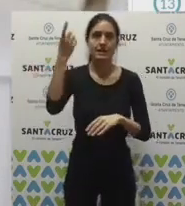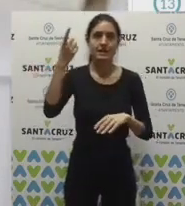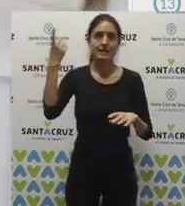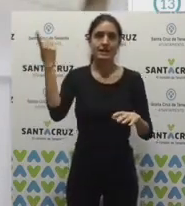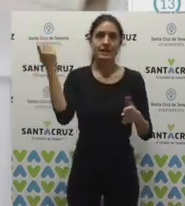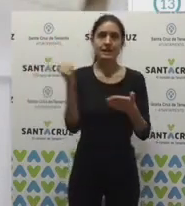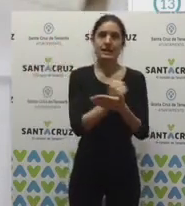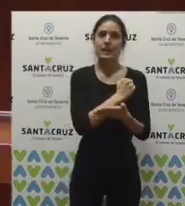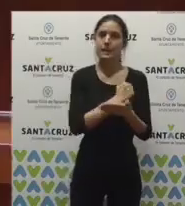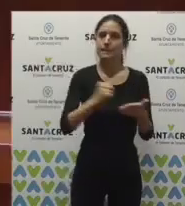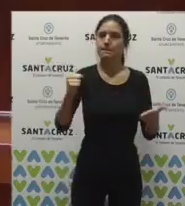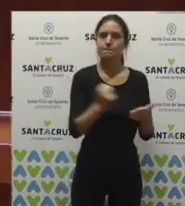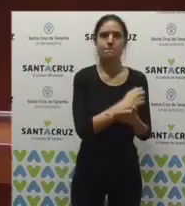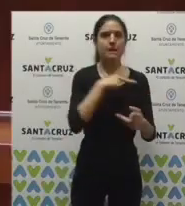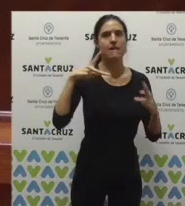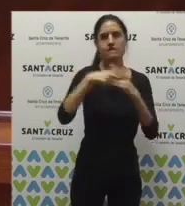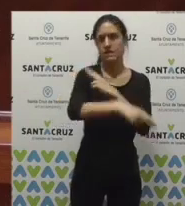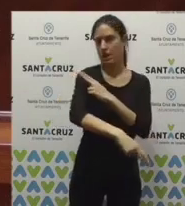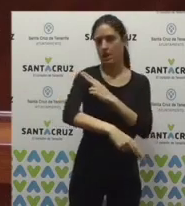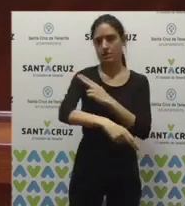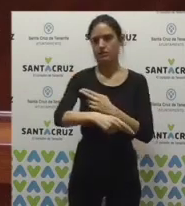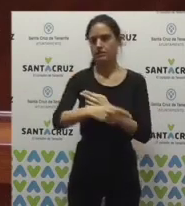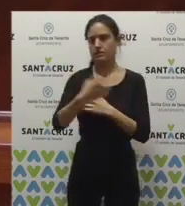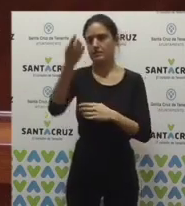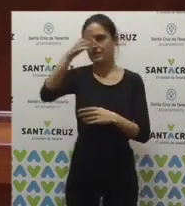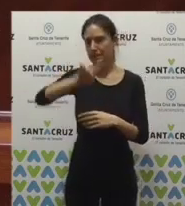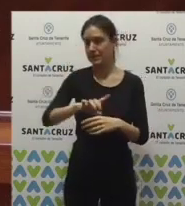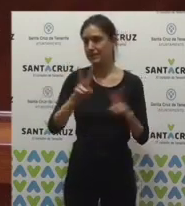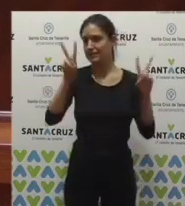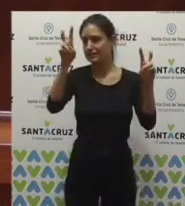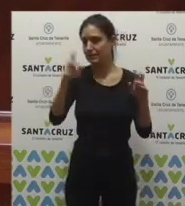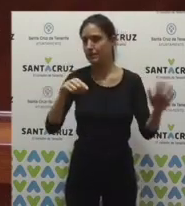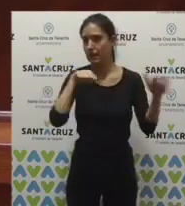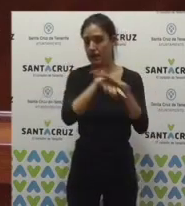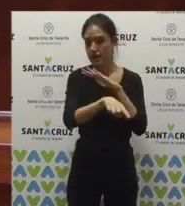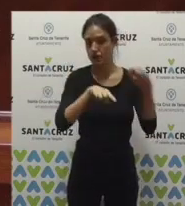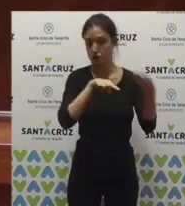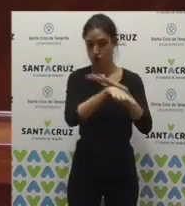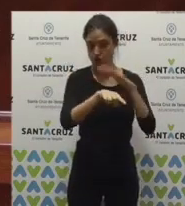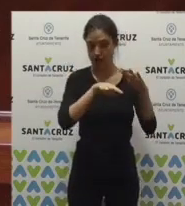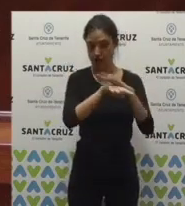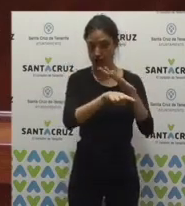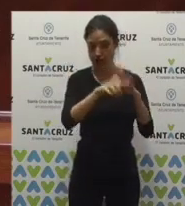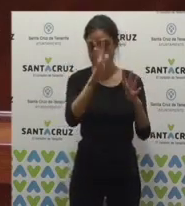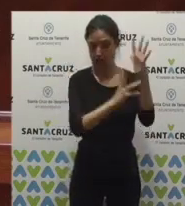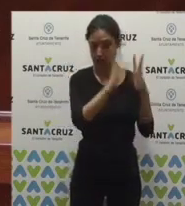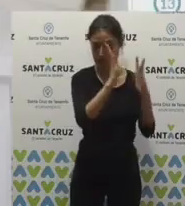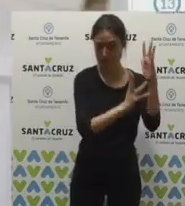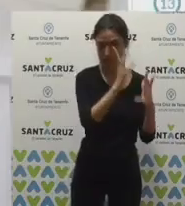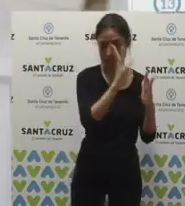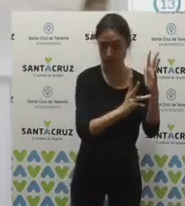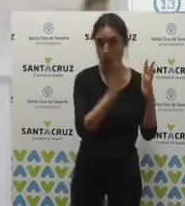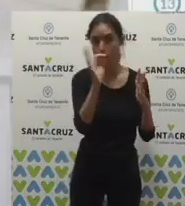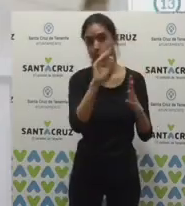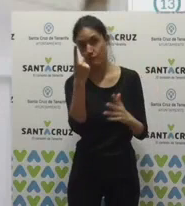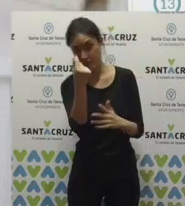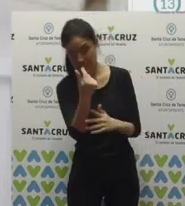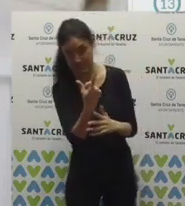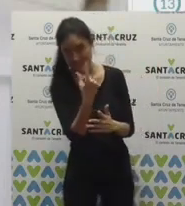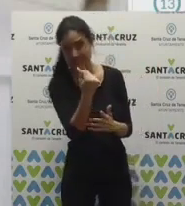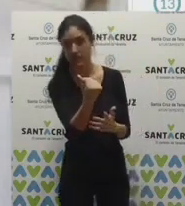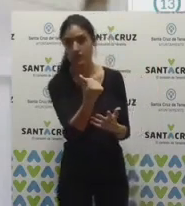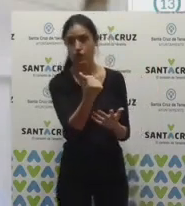ejemplos con respecto a gestionar los mecanismos administrativos financieros necesarios para